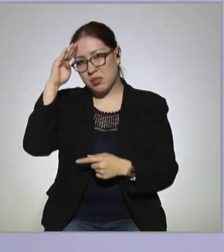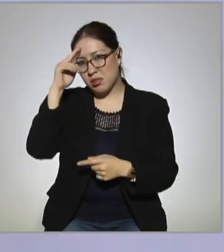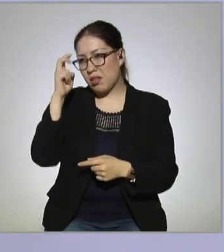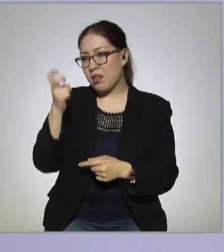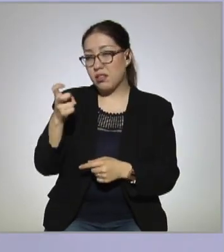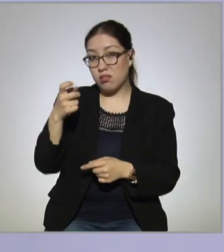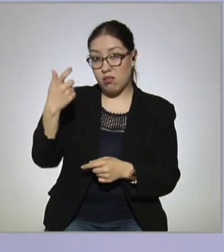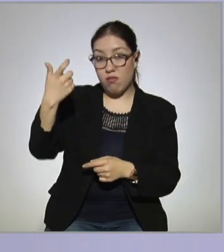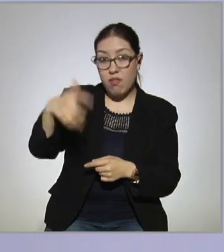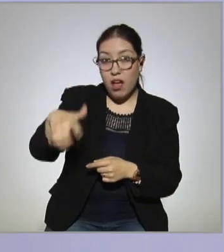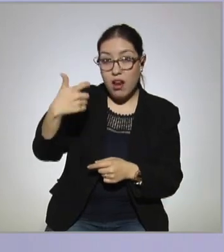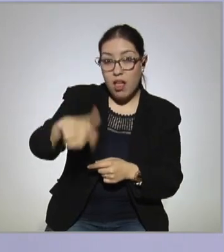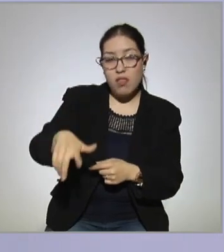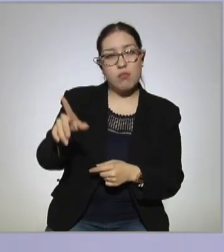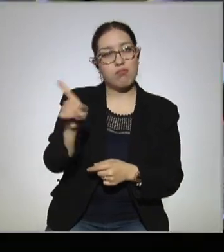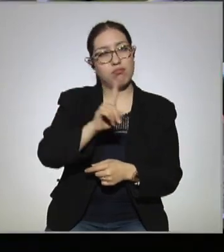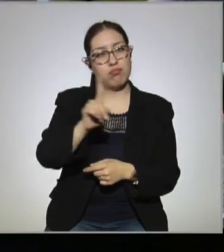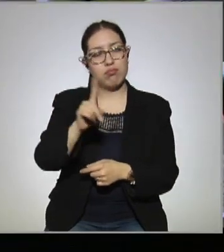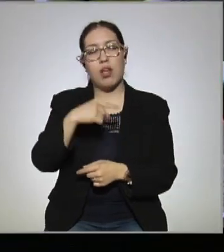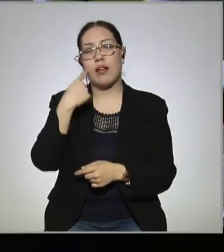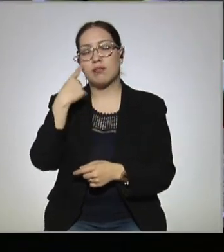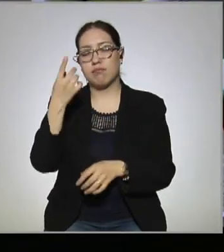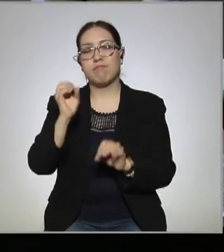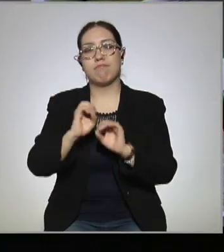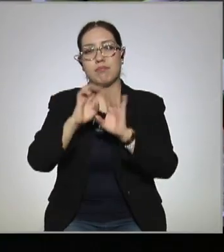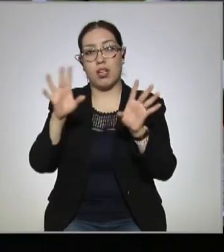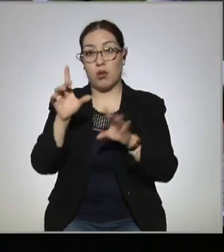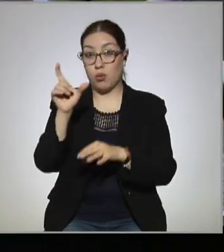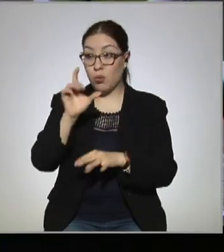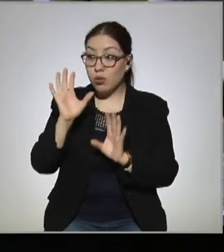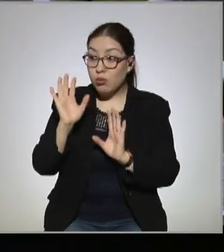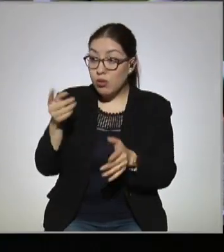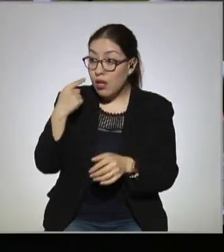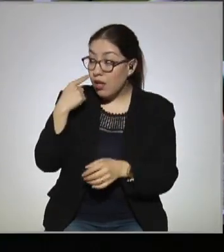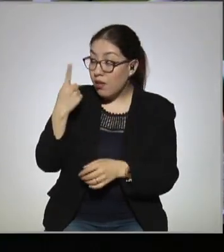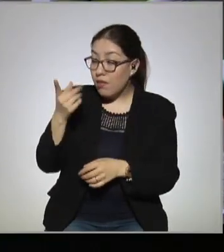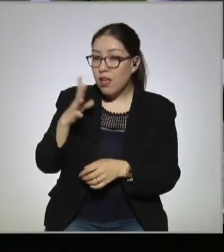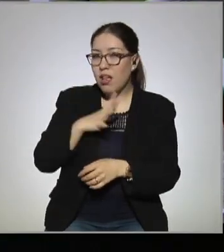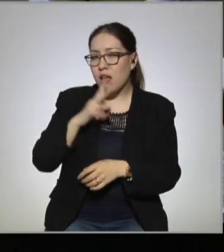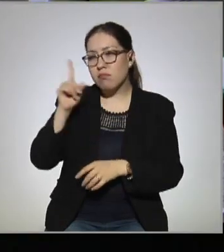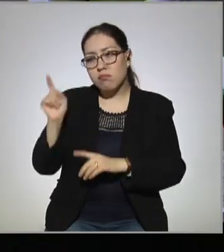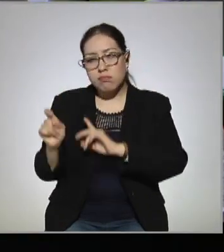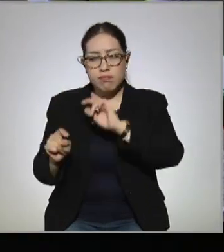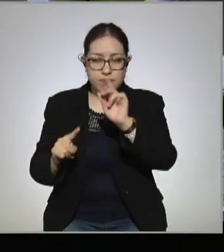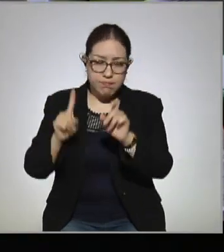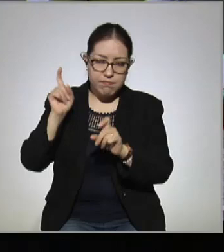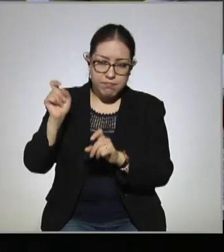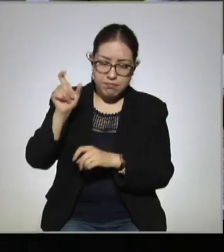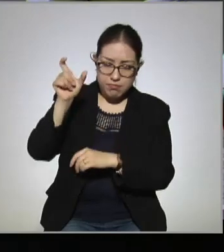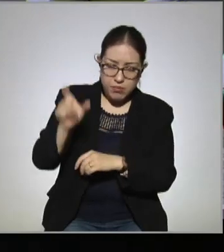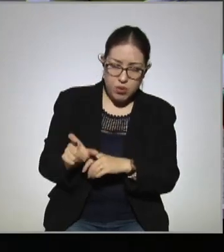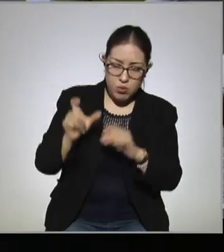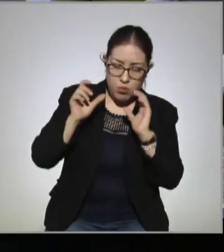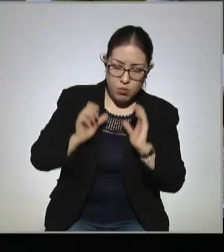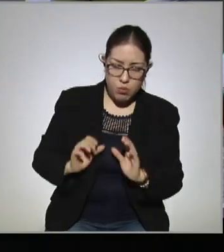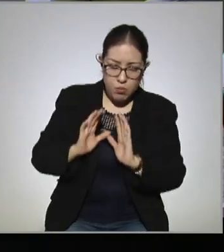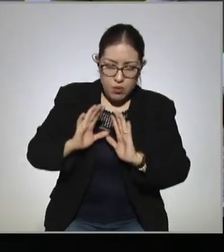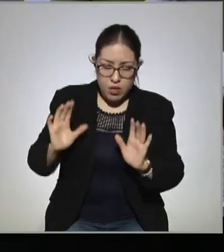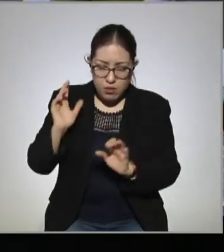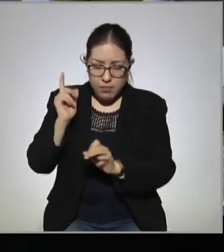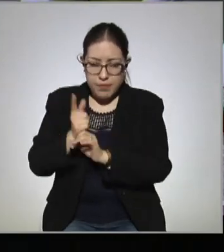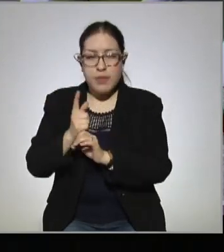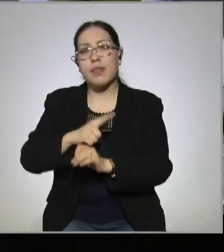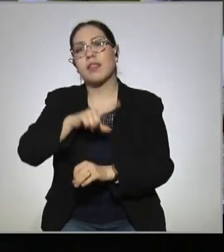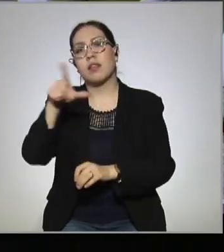son baratos. Claro. Cuando ya hay una alta sospecha por la interrogatorio y exploración física, procedemos ya a